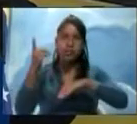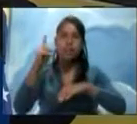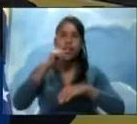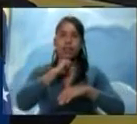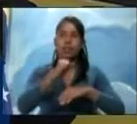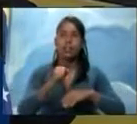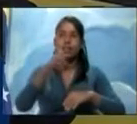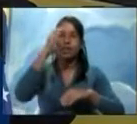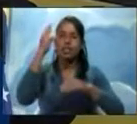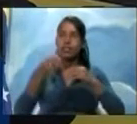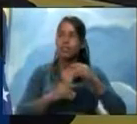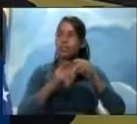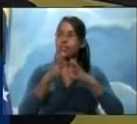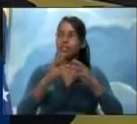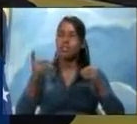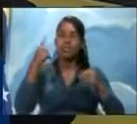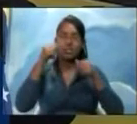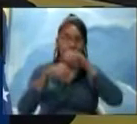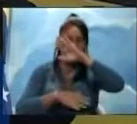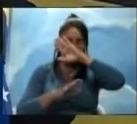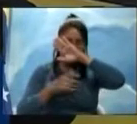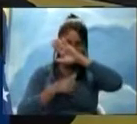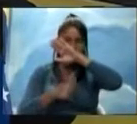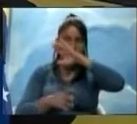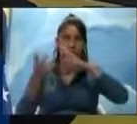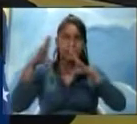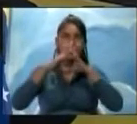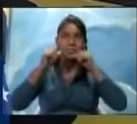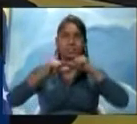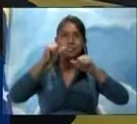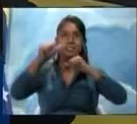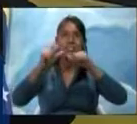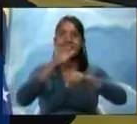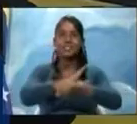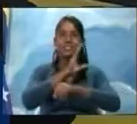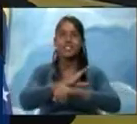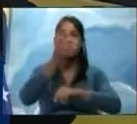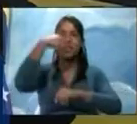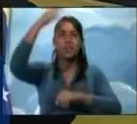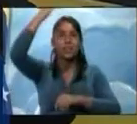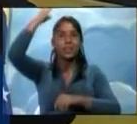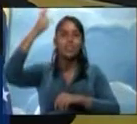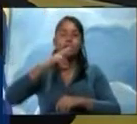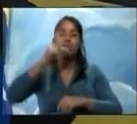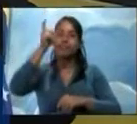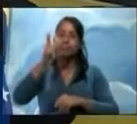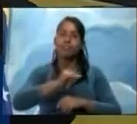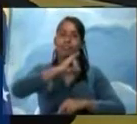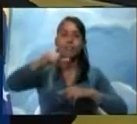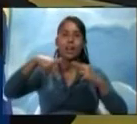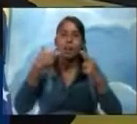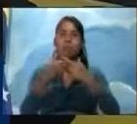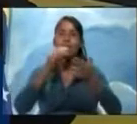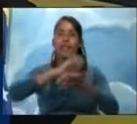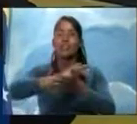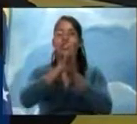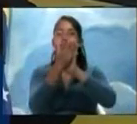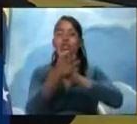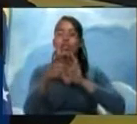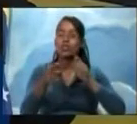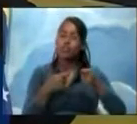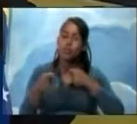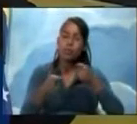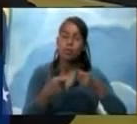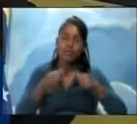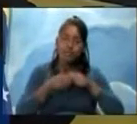Dios viviente y permanece por todos los siglos. Y su reino no será jamás destruido, y su dominio